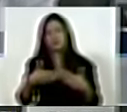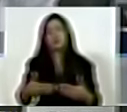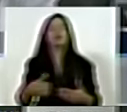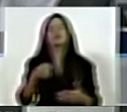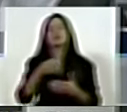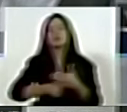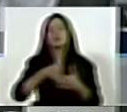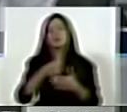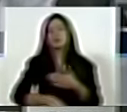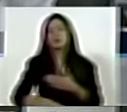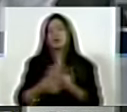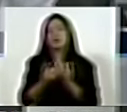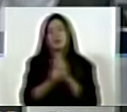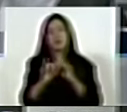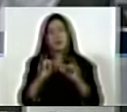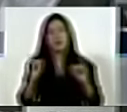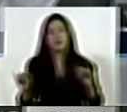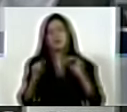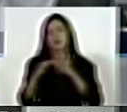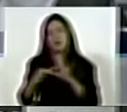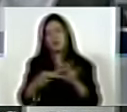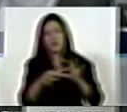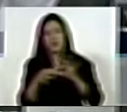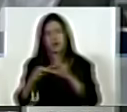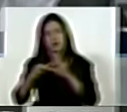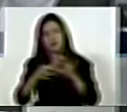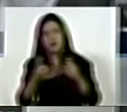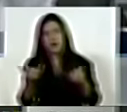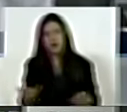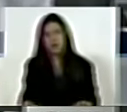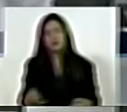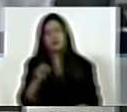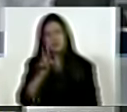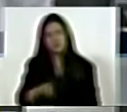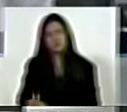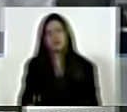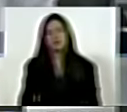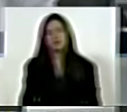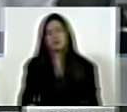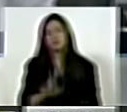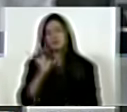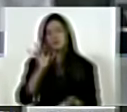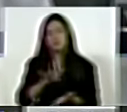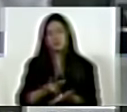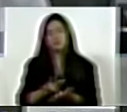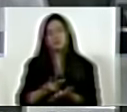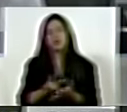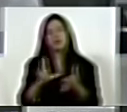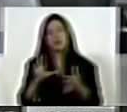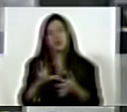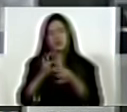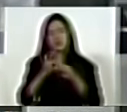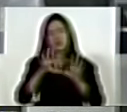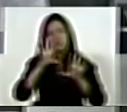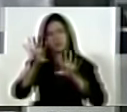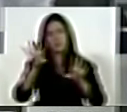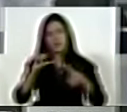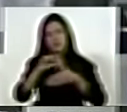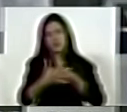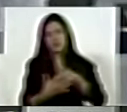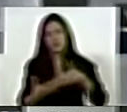legado histórico independentista y de soberanía, es la que está marcando también la actuación de nuestra Unión de Naciones